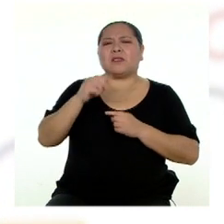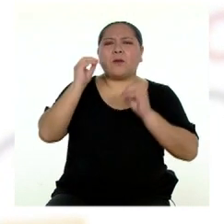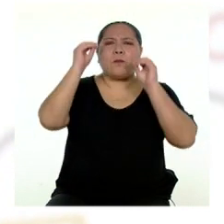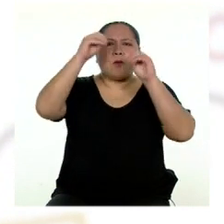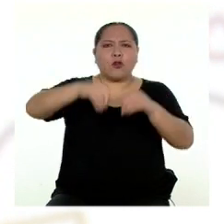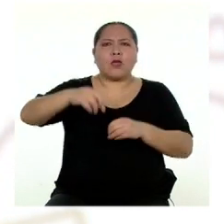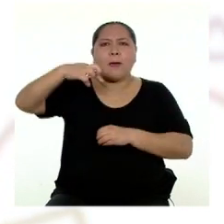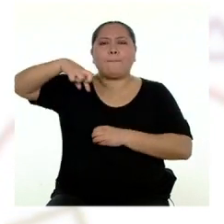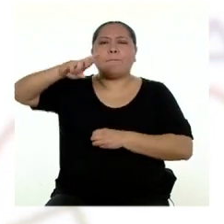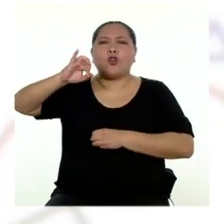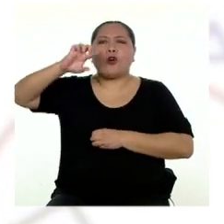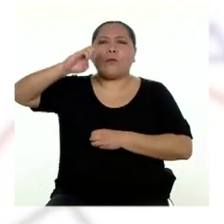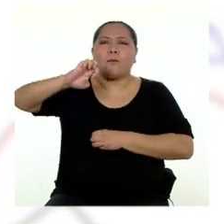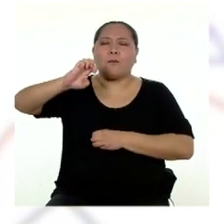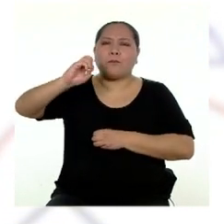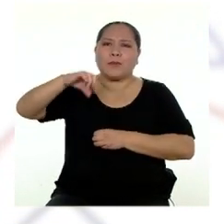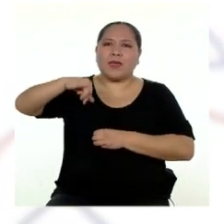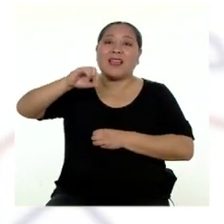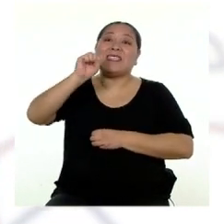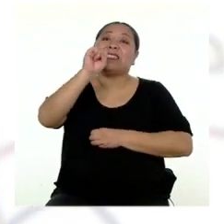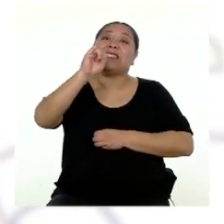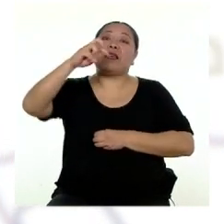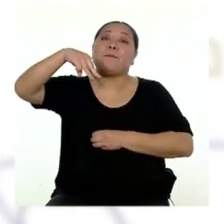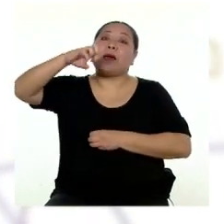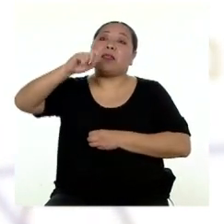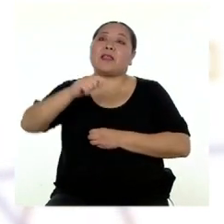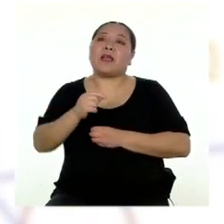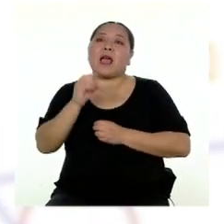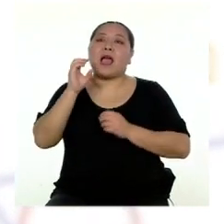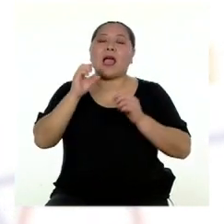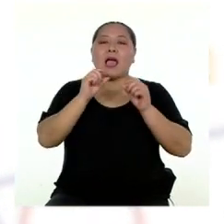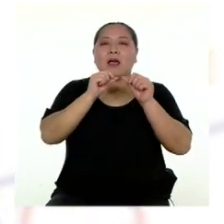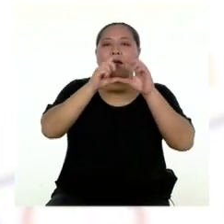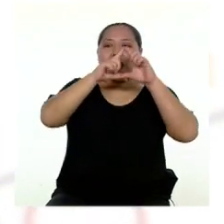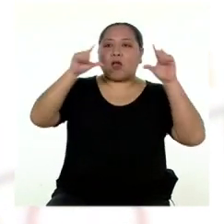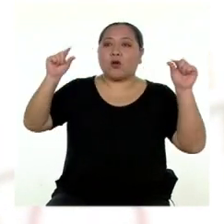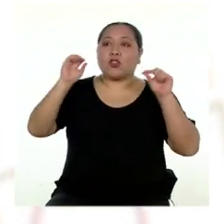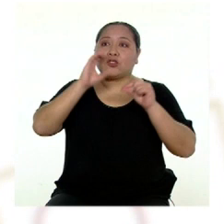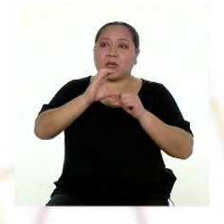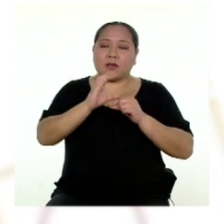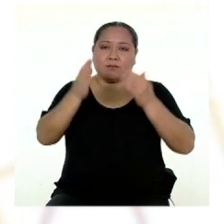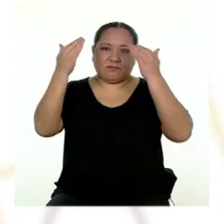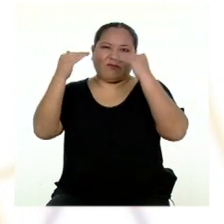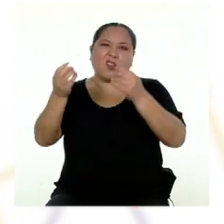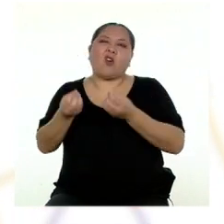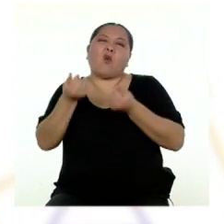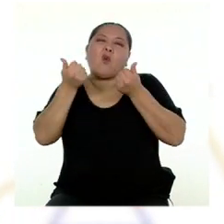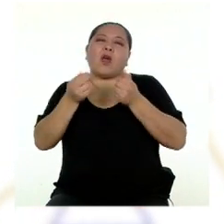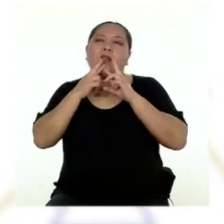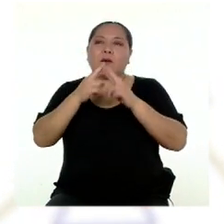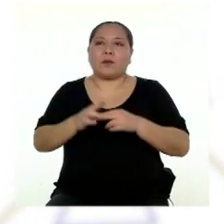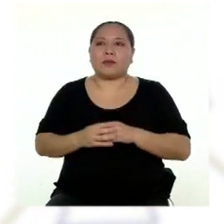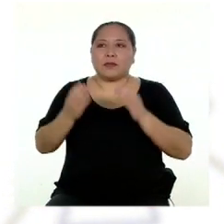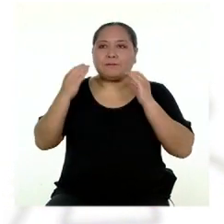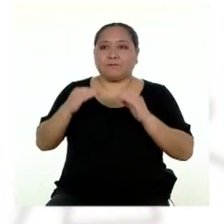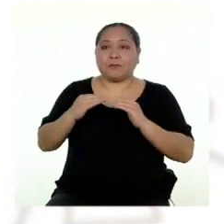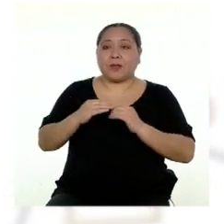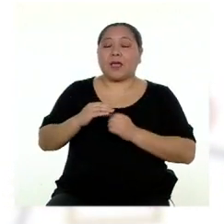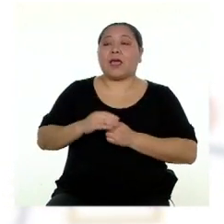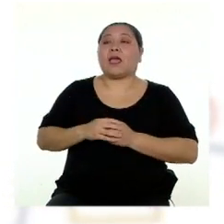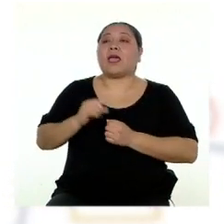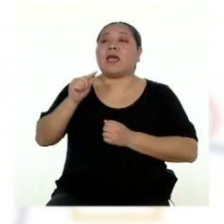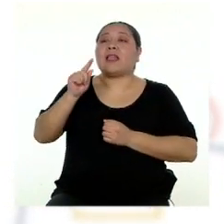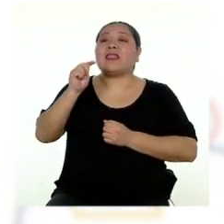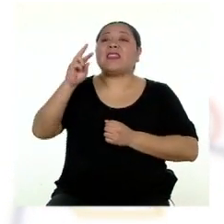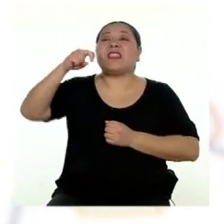la propiedad simétrica a la ecuación C, se obtiene. Y la segunda, si se aplica la propiedad transitiva a las ecuaciones